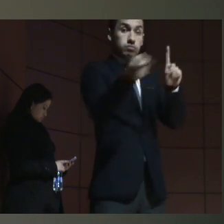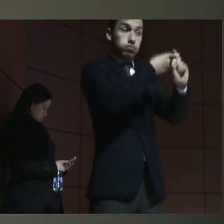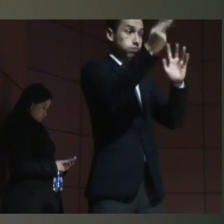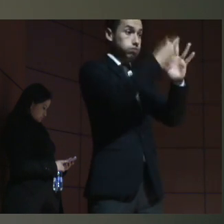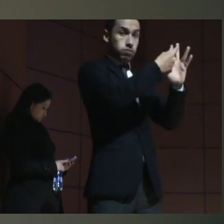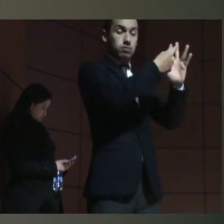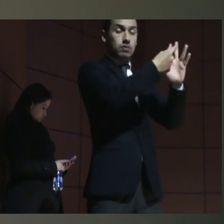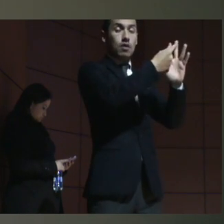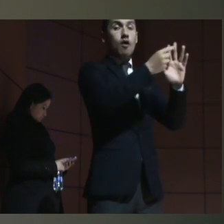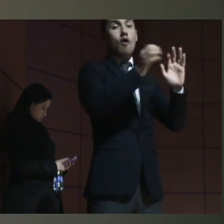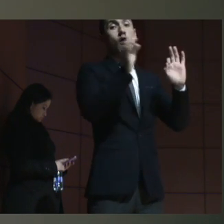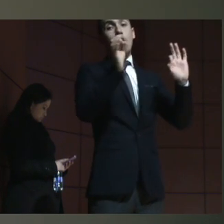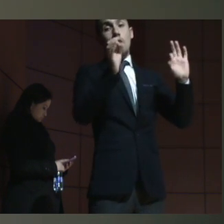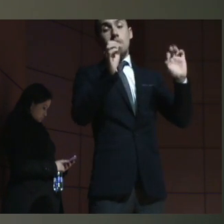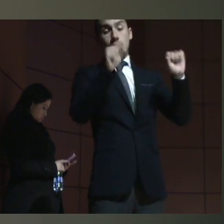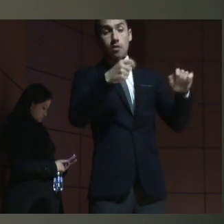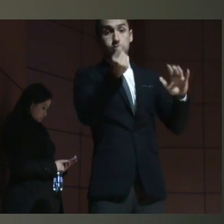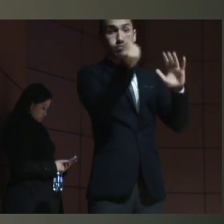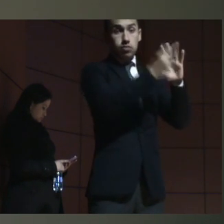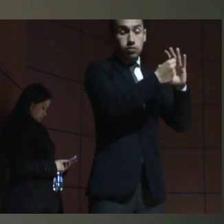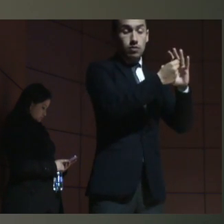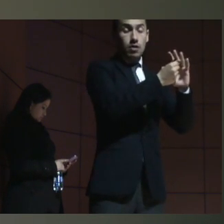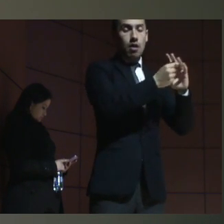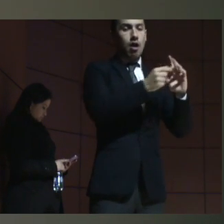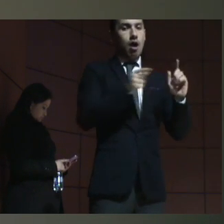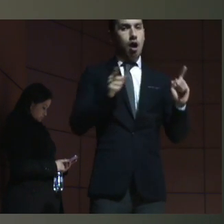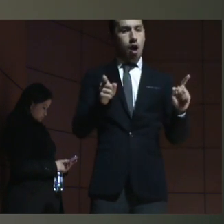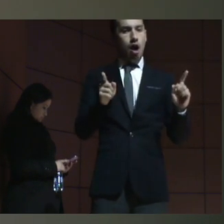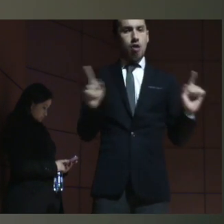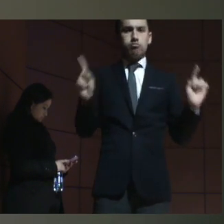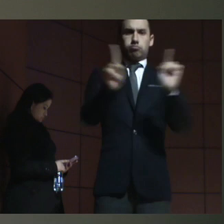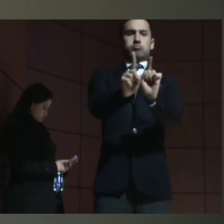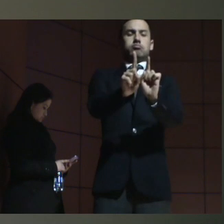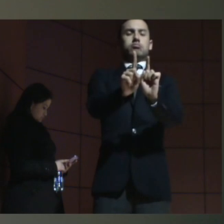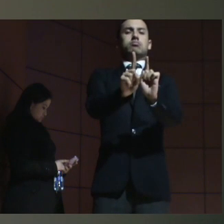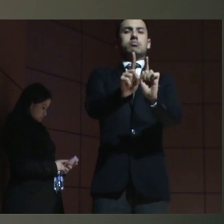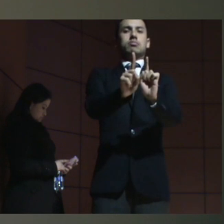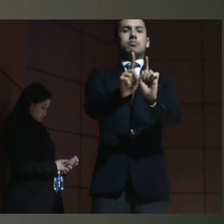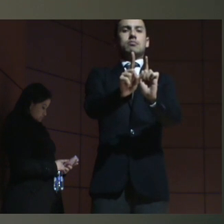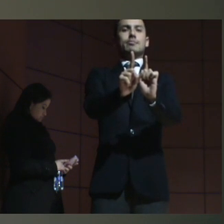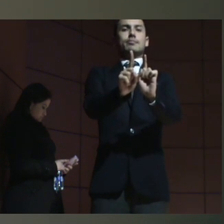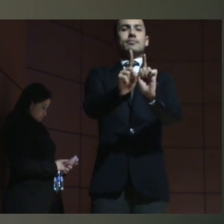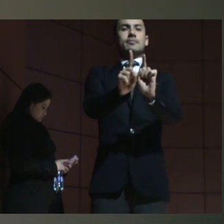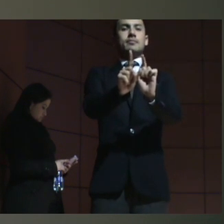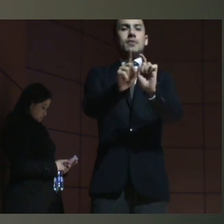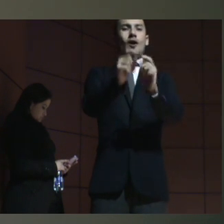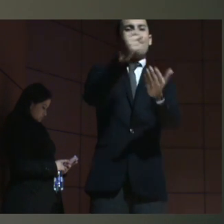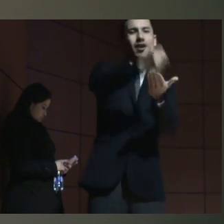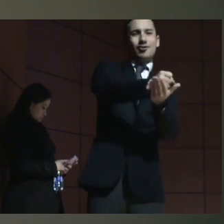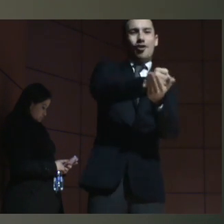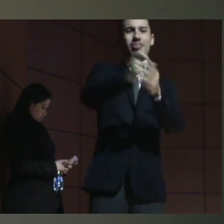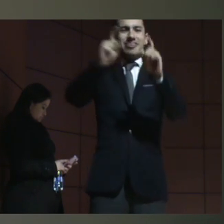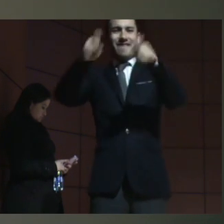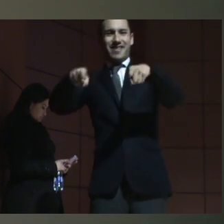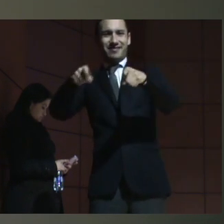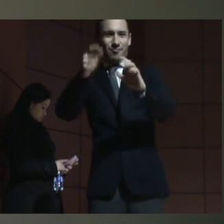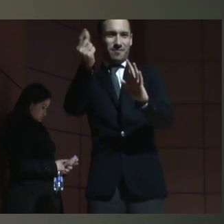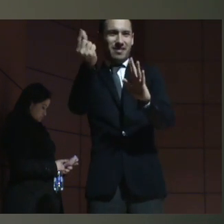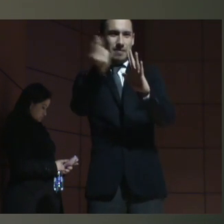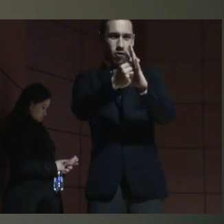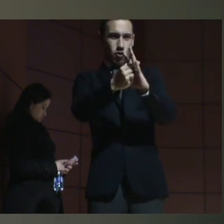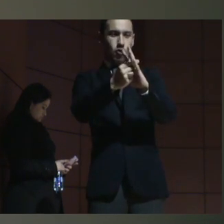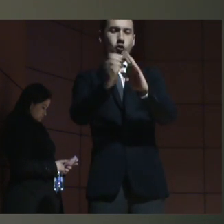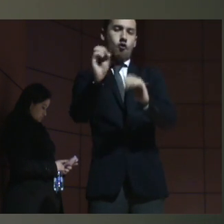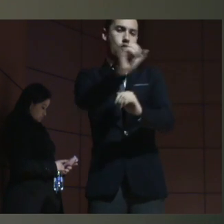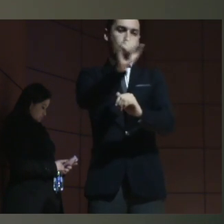matrimonios y por consiguiente generar unas relaciones unas relaciones a la luz de obligaciones y deberes como